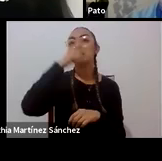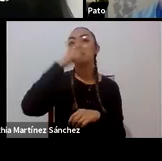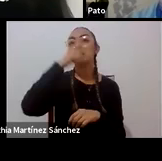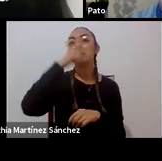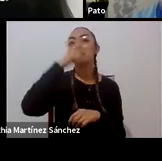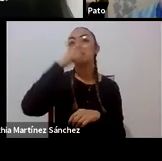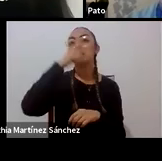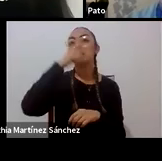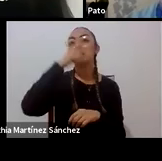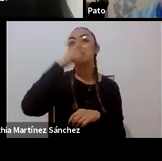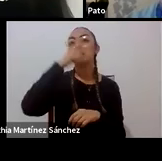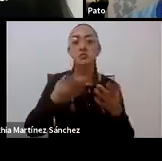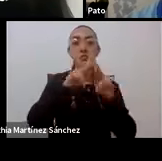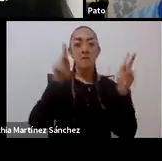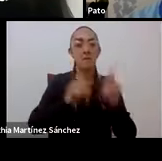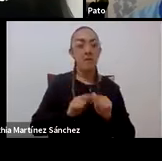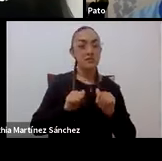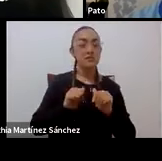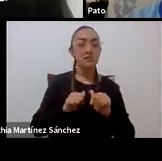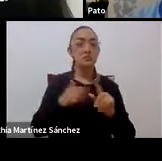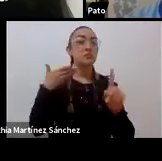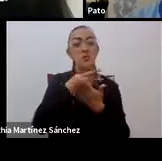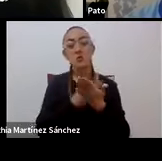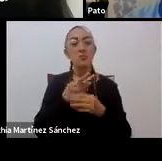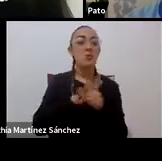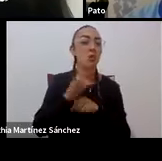si quieras empezar tú, Pato.